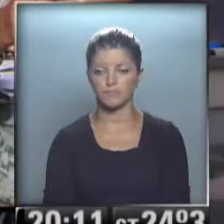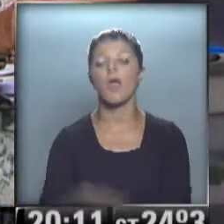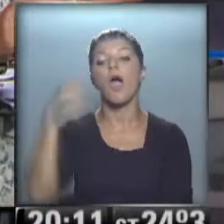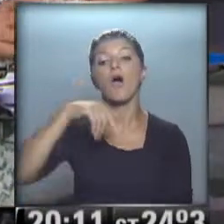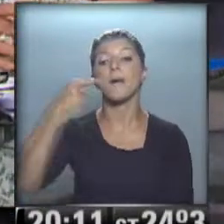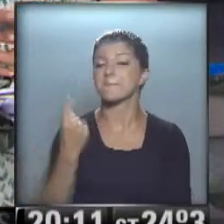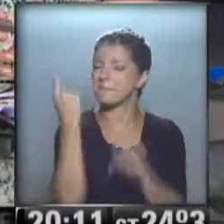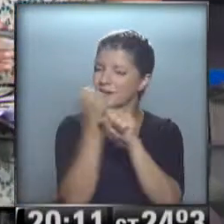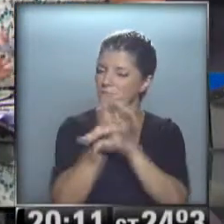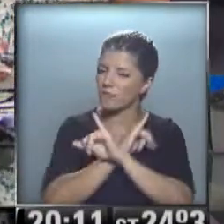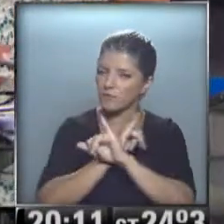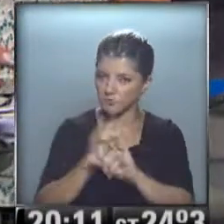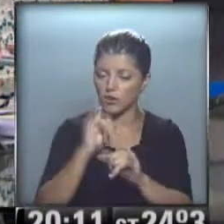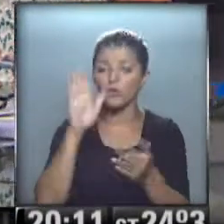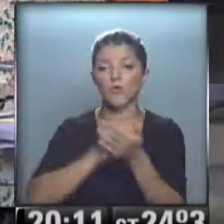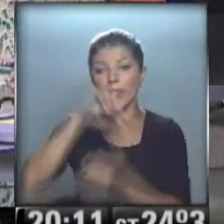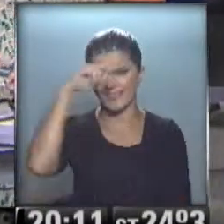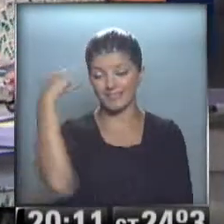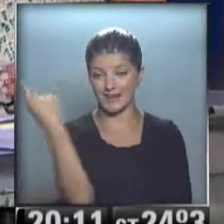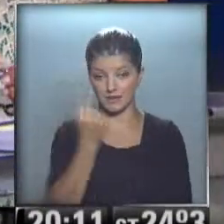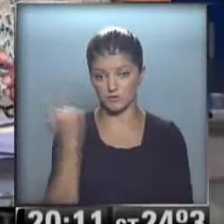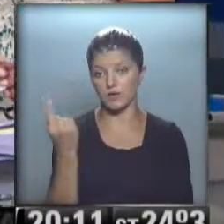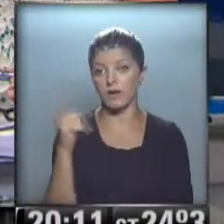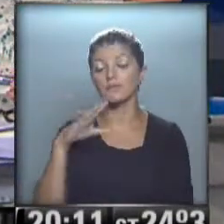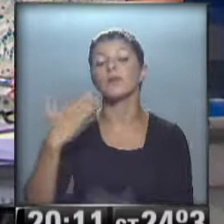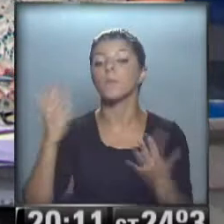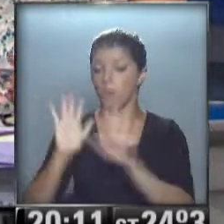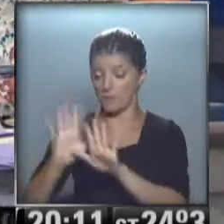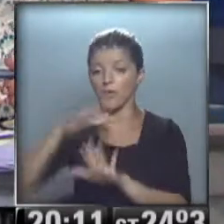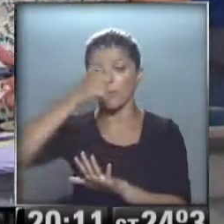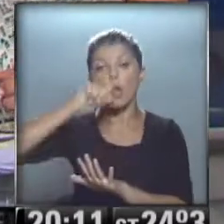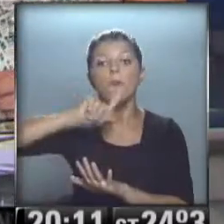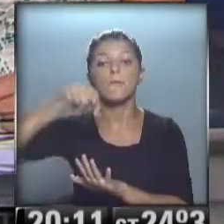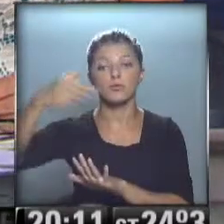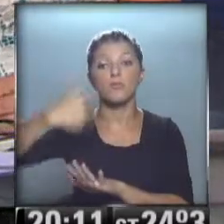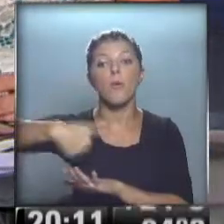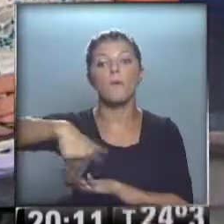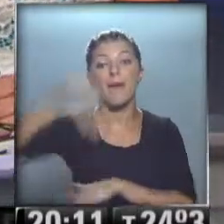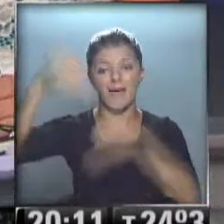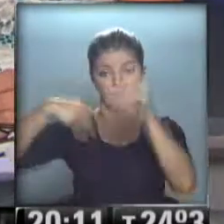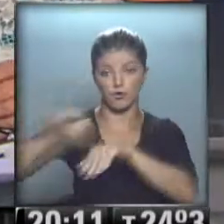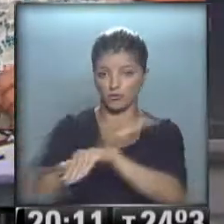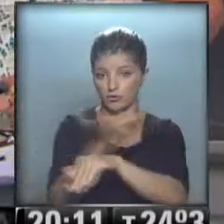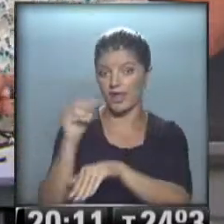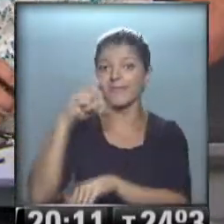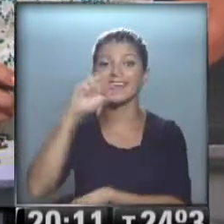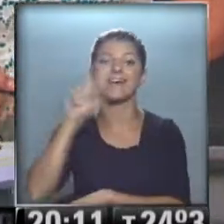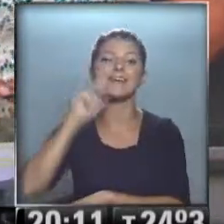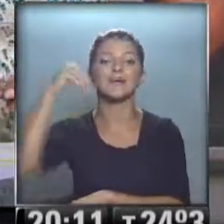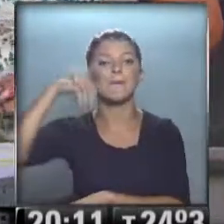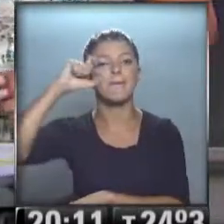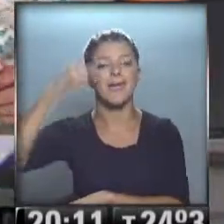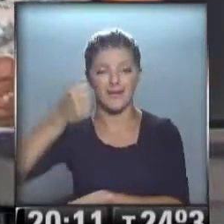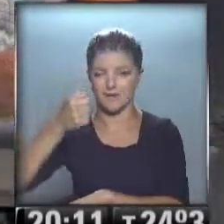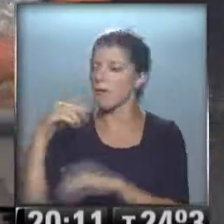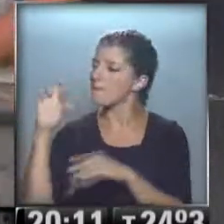Vamos con la primera información del exterior. En principio, el próximo domingo habría un referéndum en Crimea. Para ampliar toda la información, Pedro